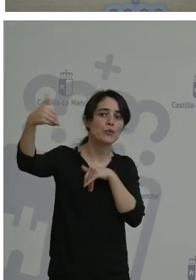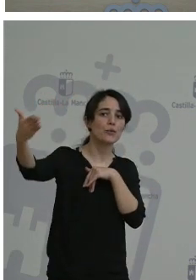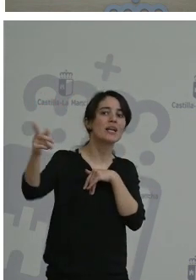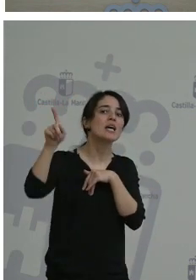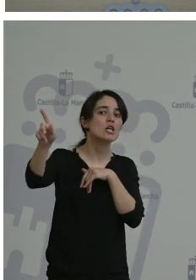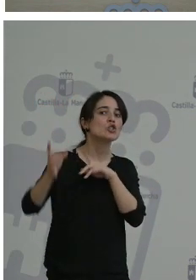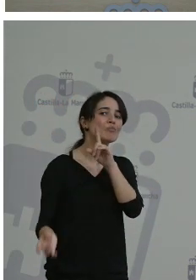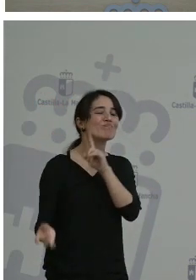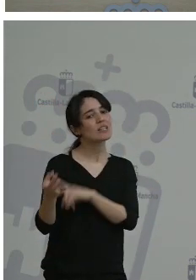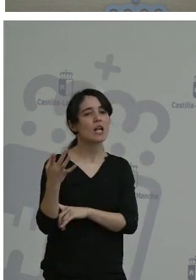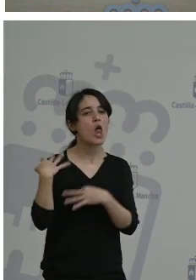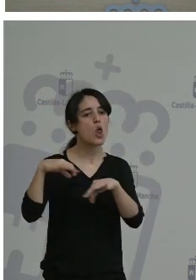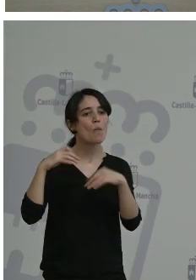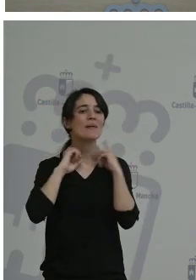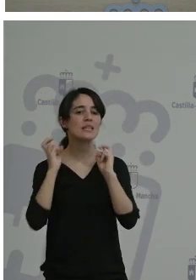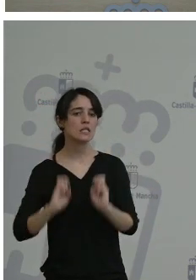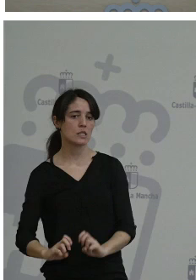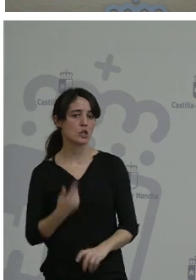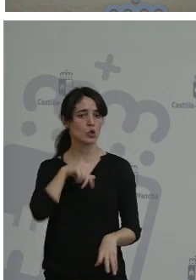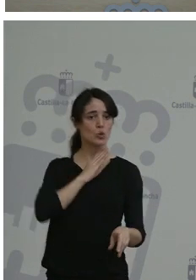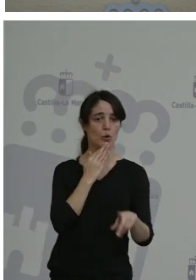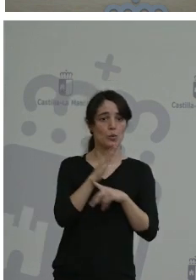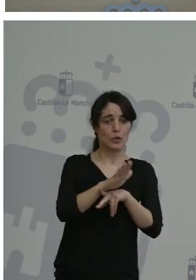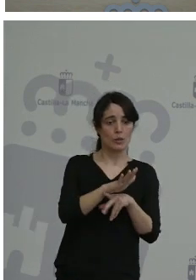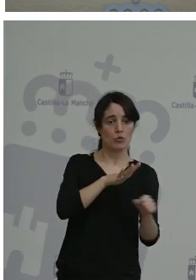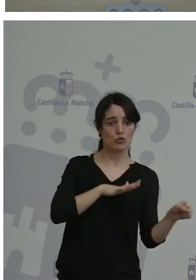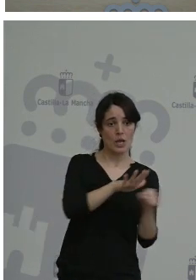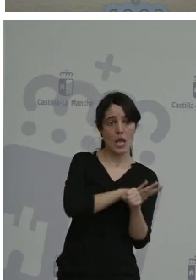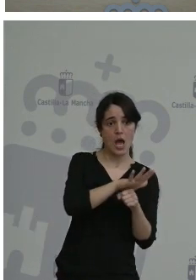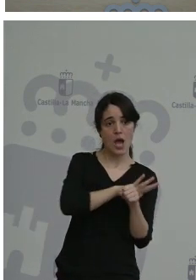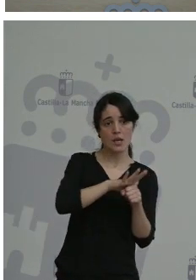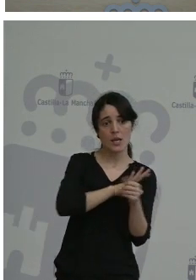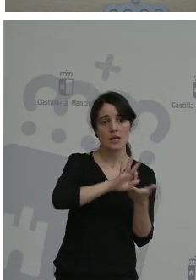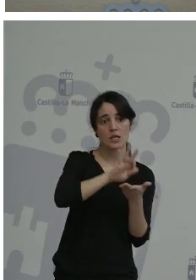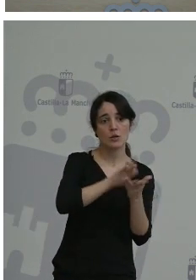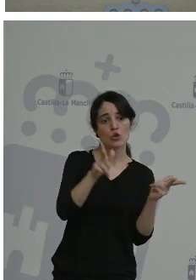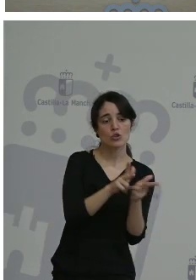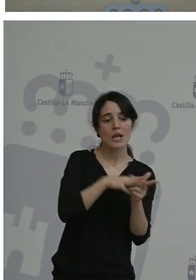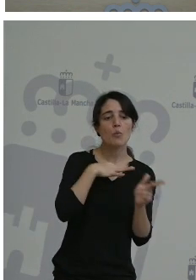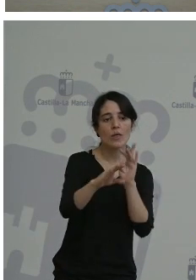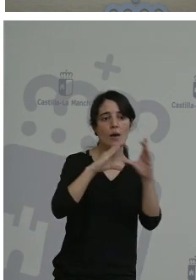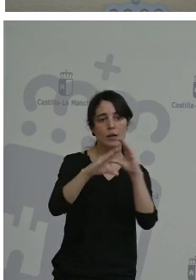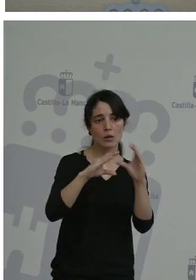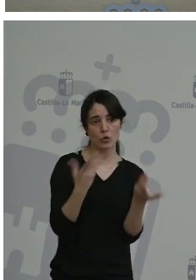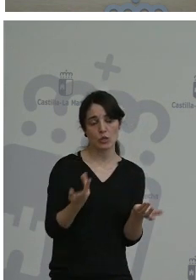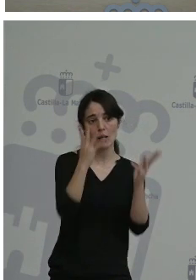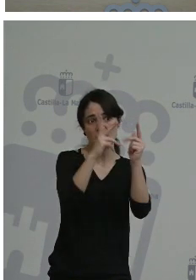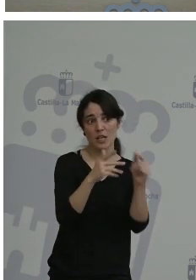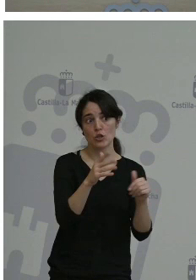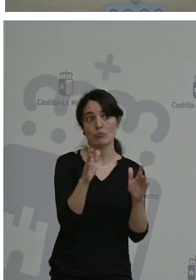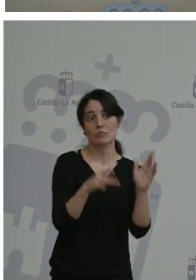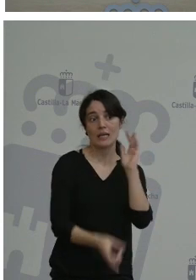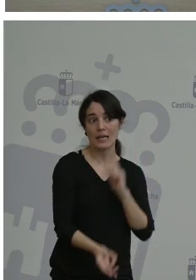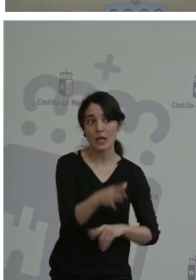sentido sí que propondríamos que desde el área de servicios sociales pueda haber una comunicación y que la Administración convocante pudiera ponerse en